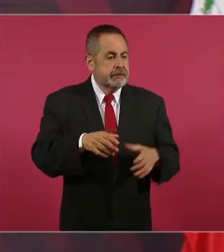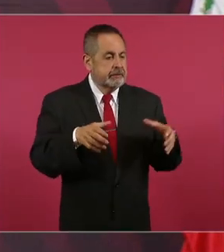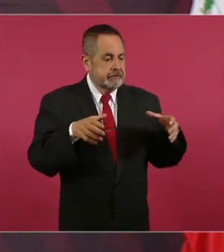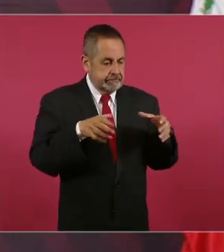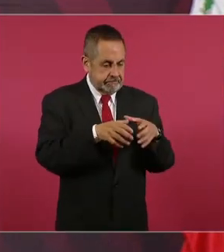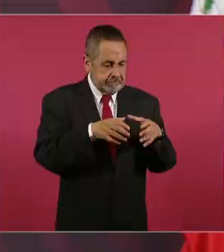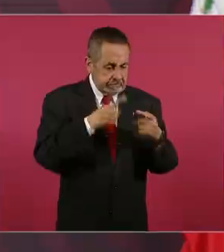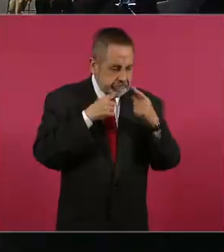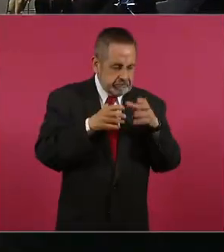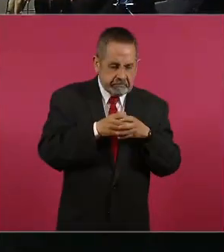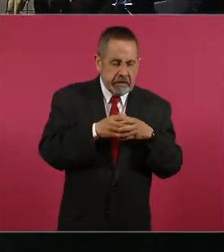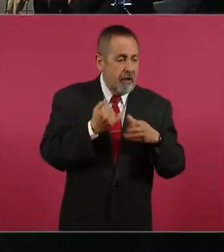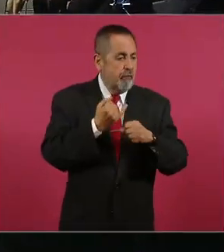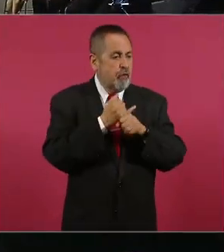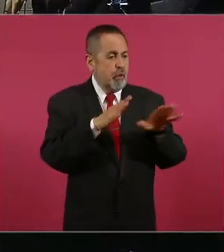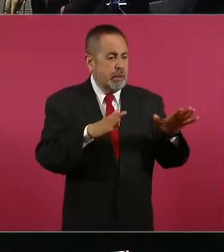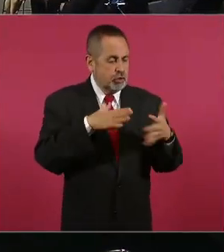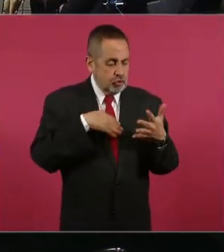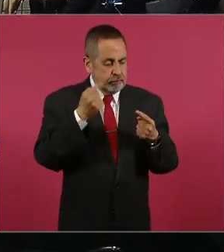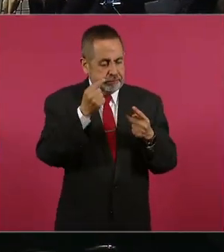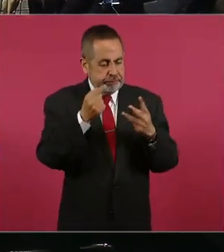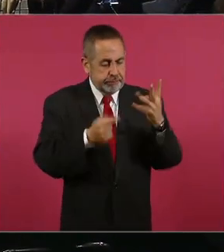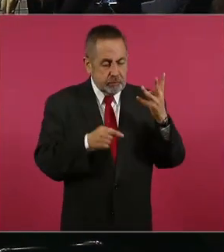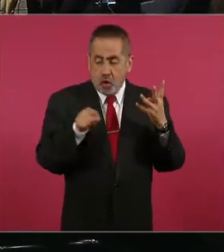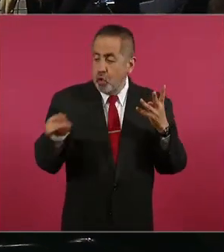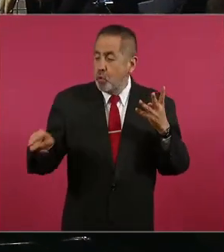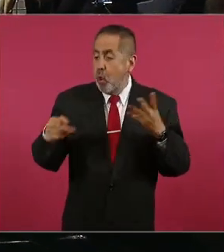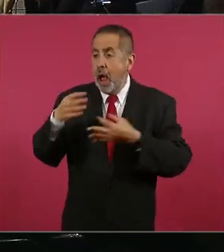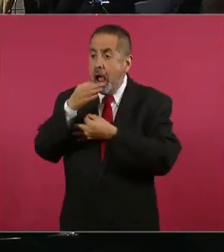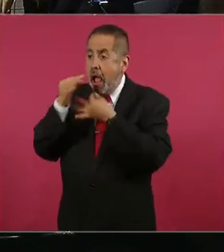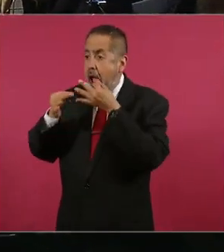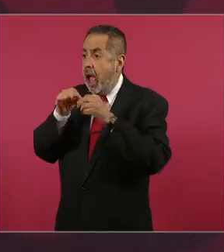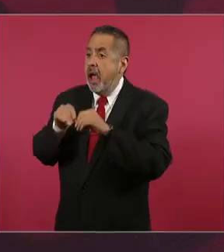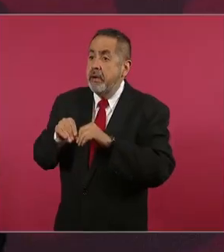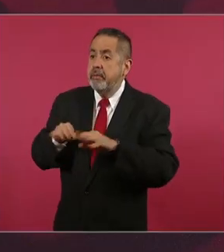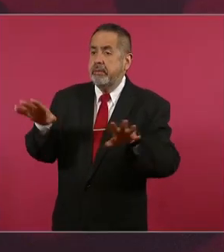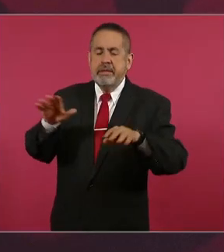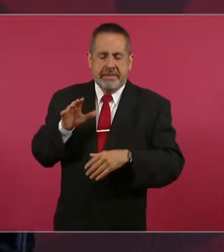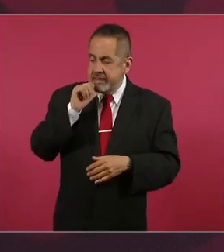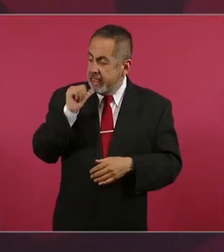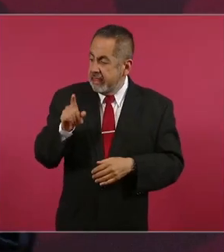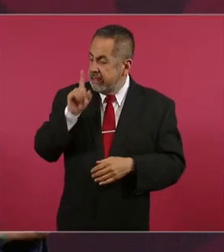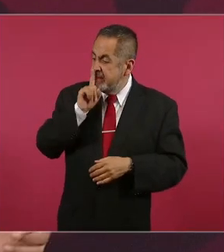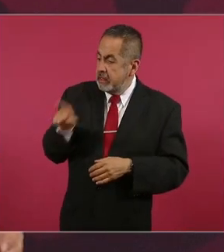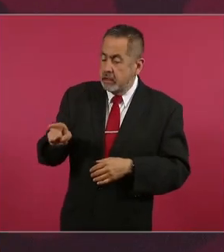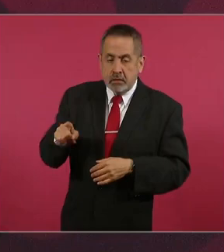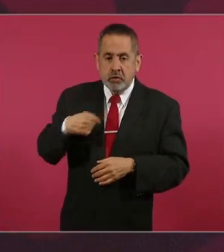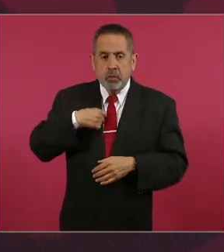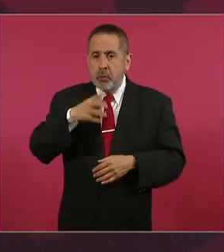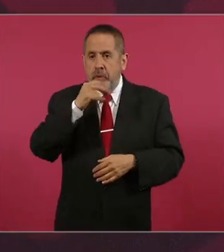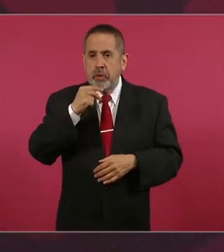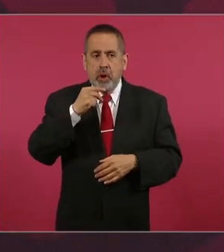y no tenía uno capacidad para la réplica, para la defensa.